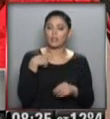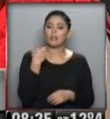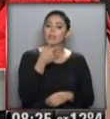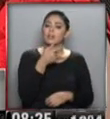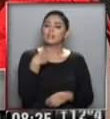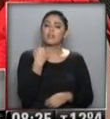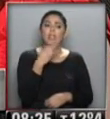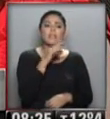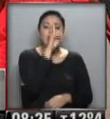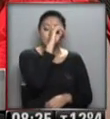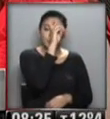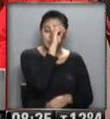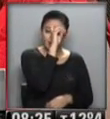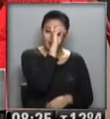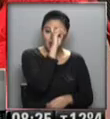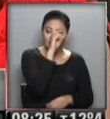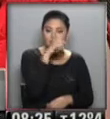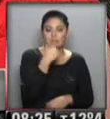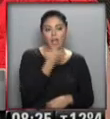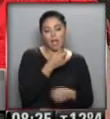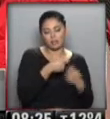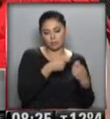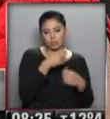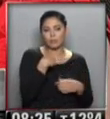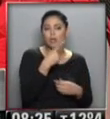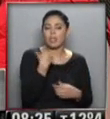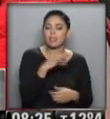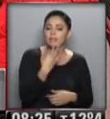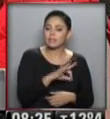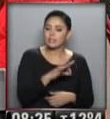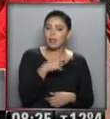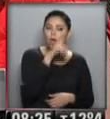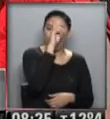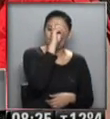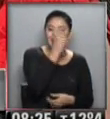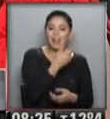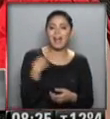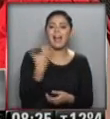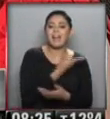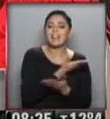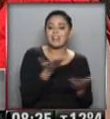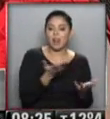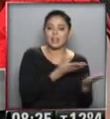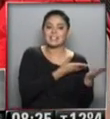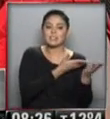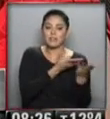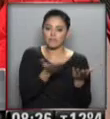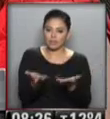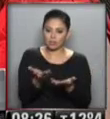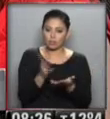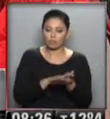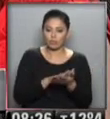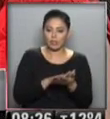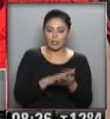tendría que haber pasado con el borda más allá de los negociados es que tendría que haberse convertido en un hospital general con servicio de atención en